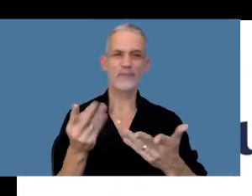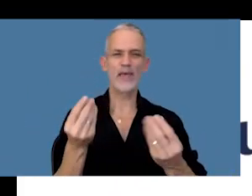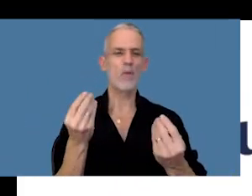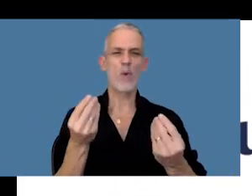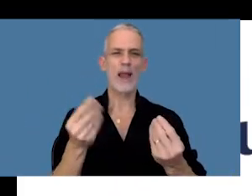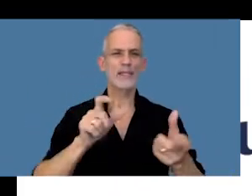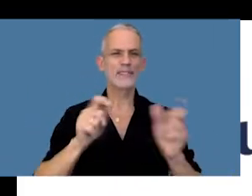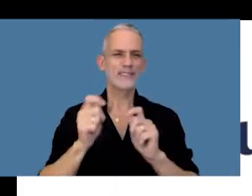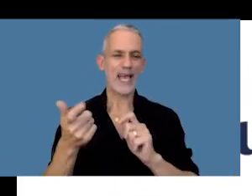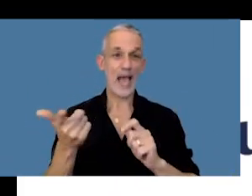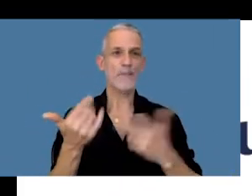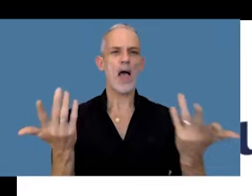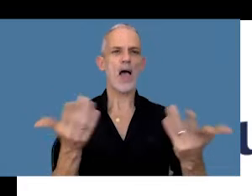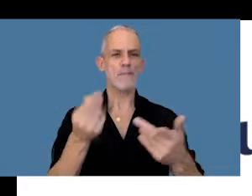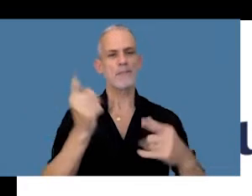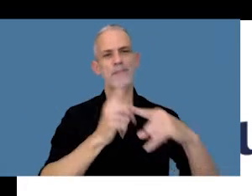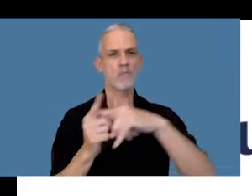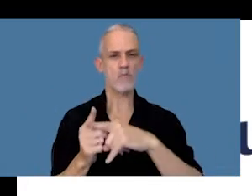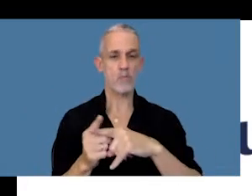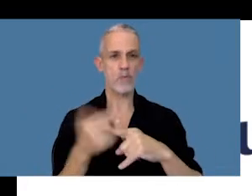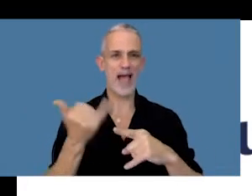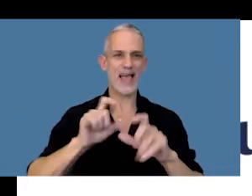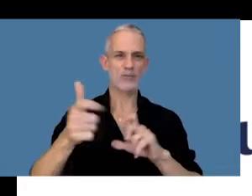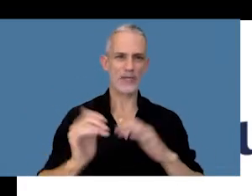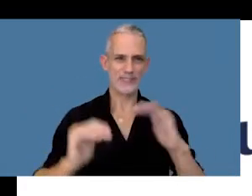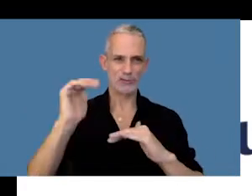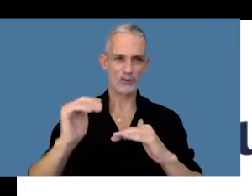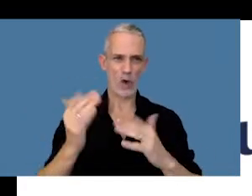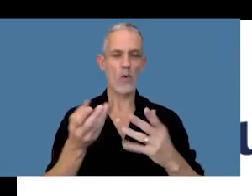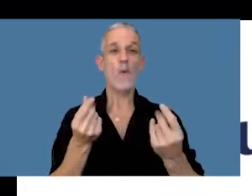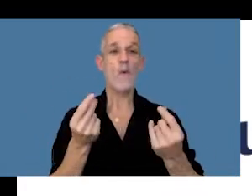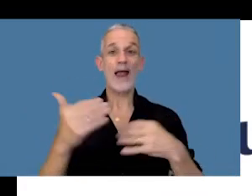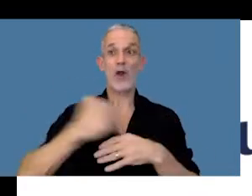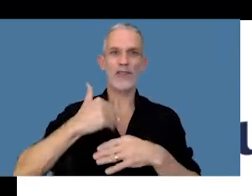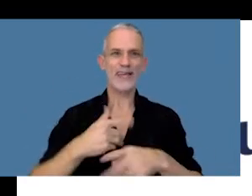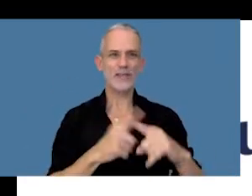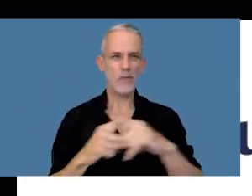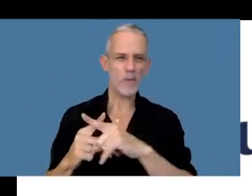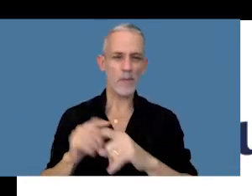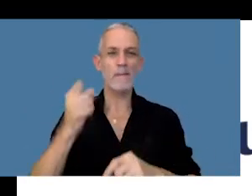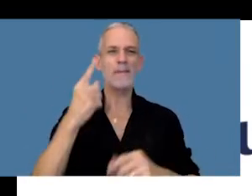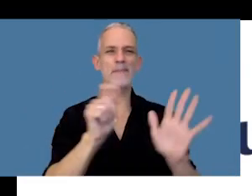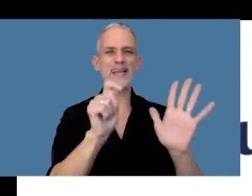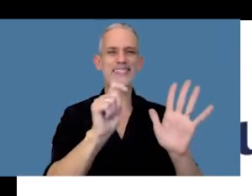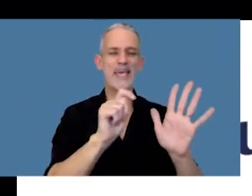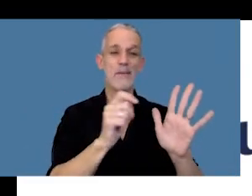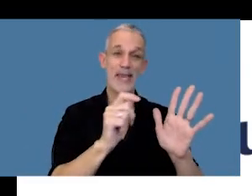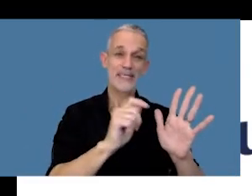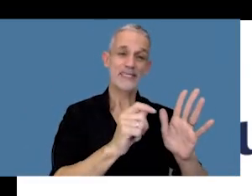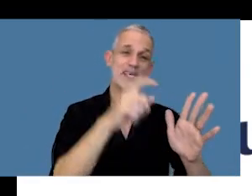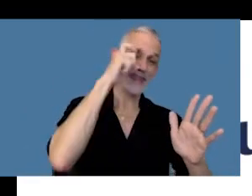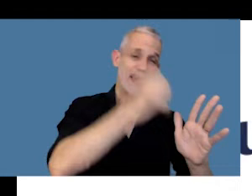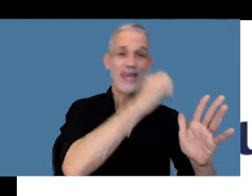variaciones, y vamos a tener en consecuencia un valor de ingresos brutos para el primer semestre del año,